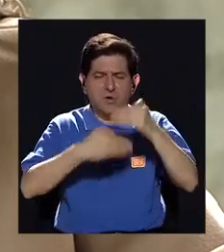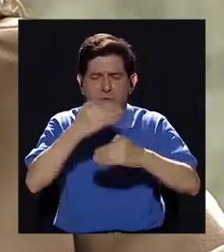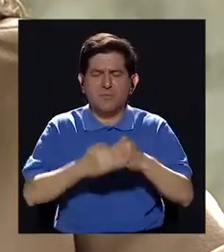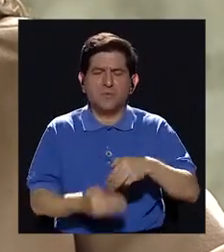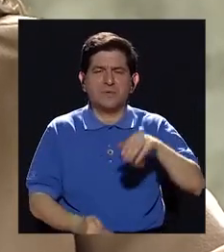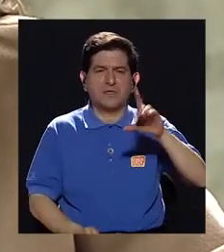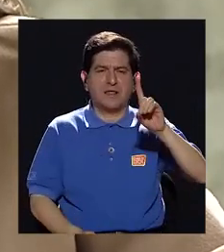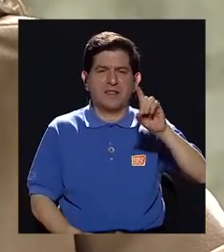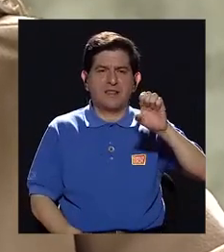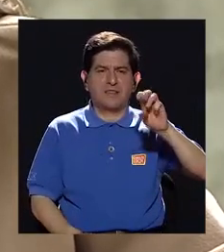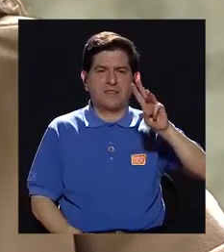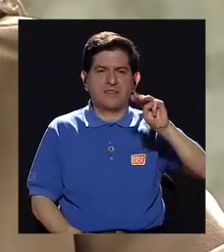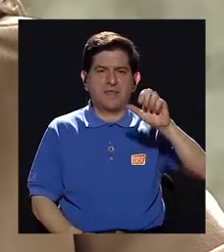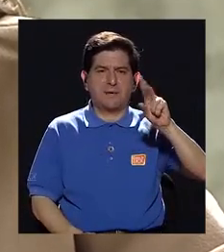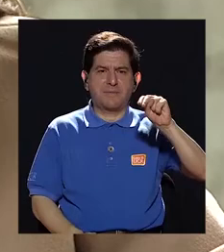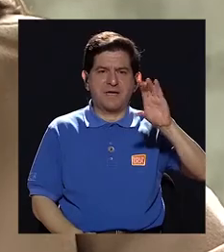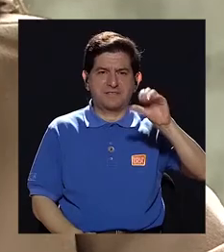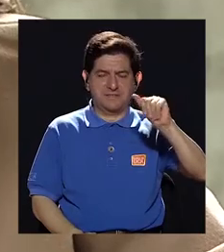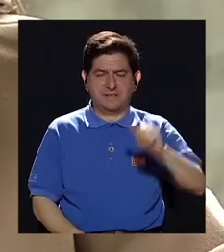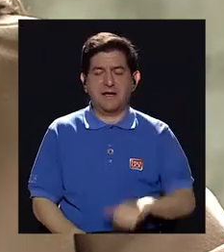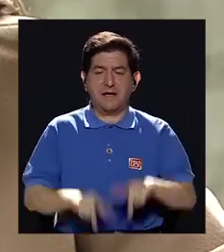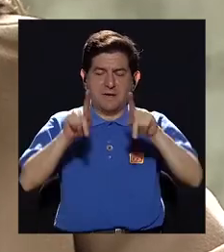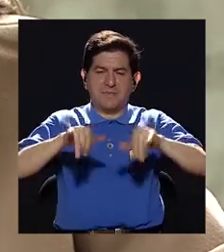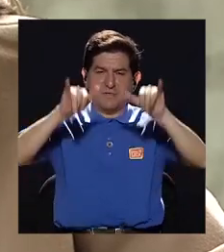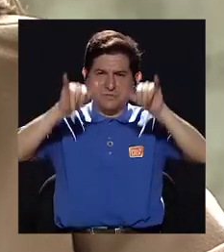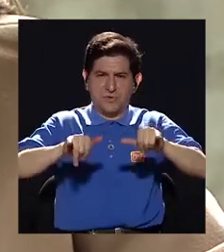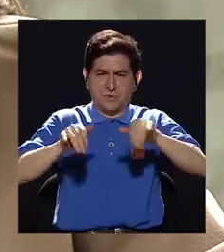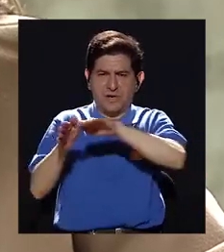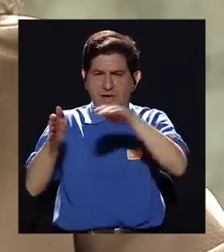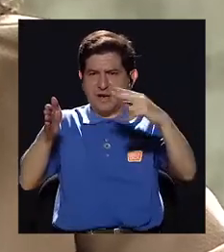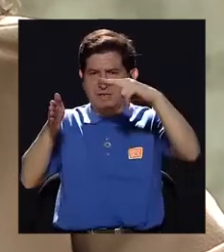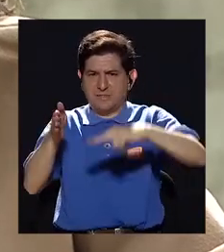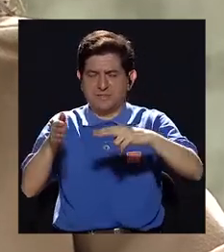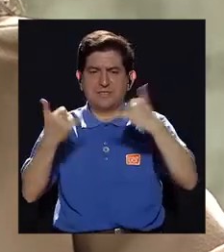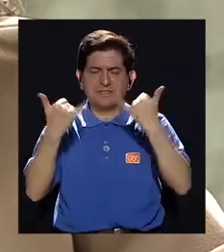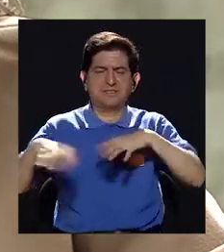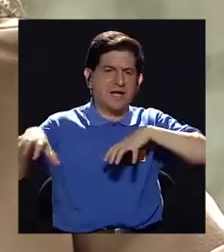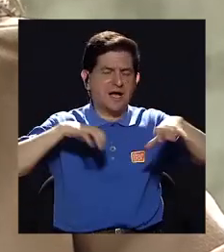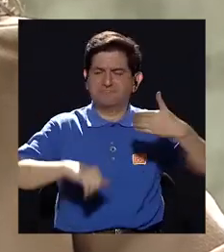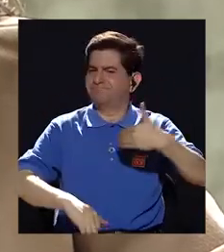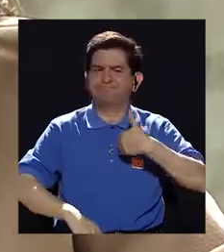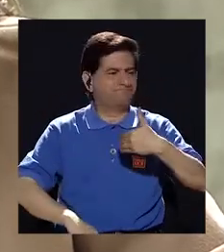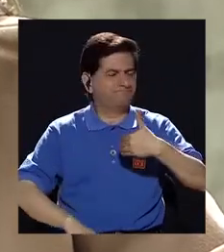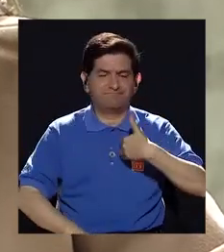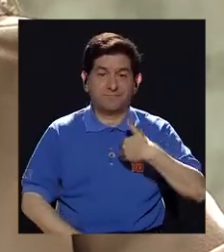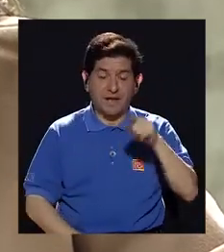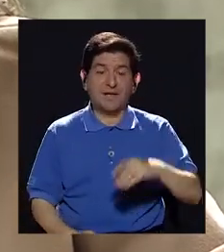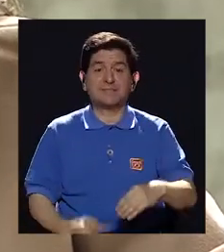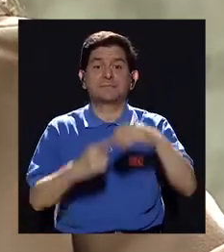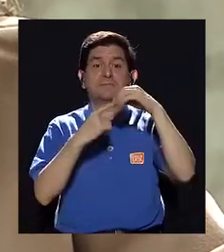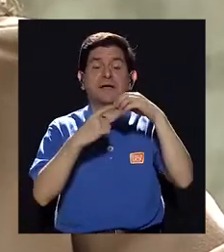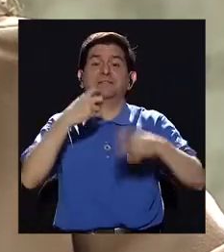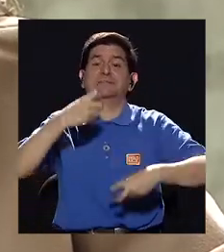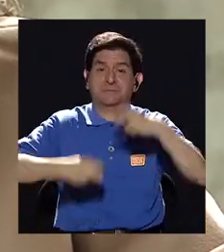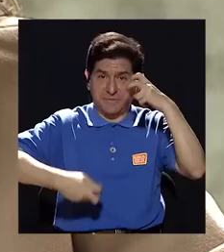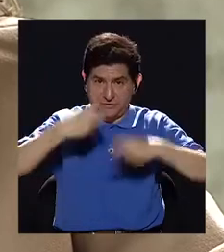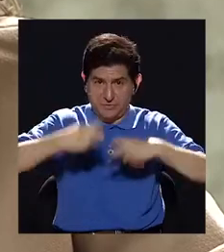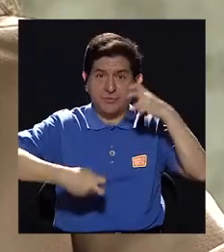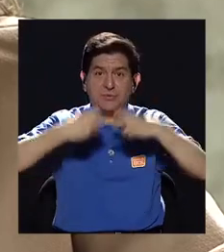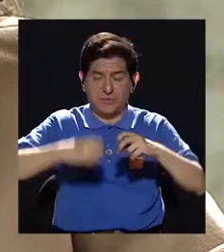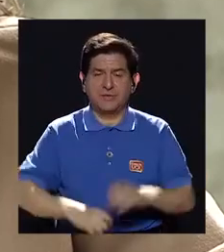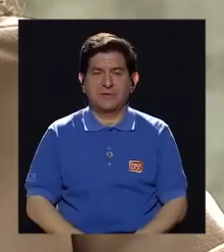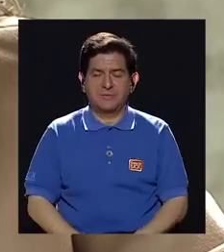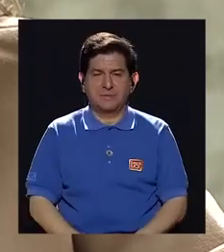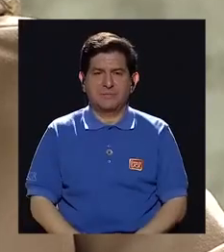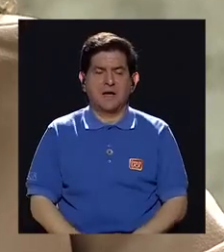demenciadas que están encamados porque han perdido mucha movilidad. Eso es uno de los principales problemas por las